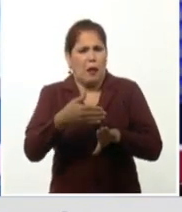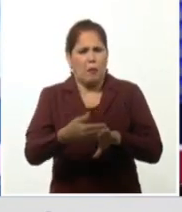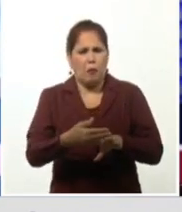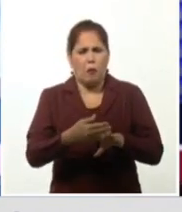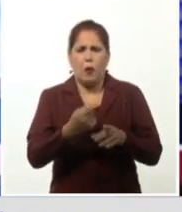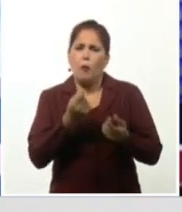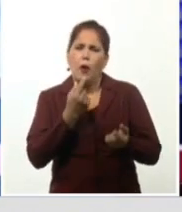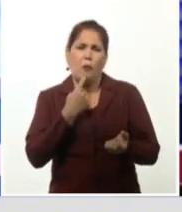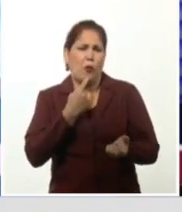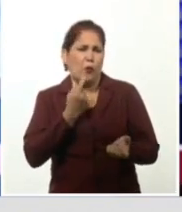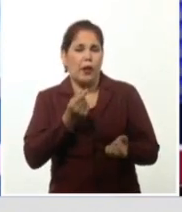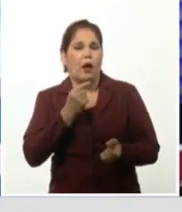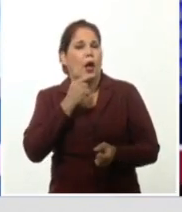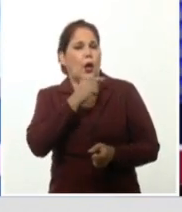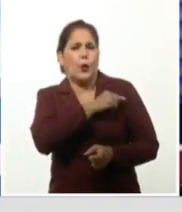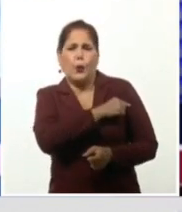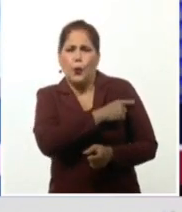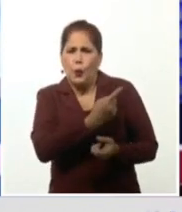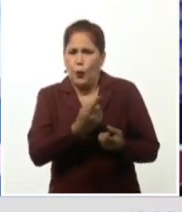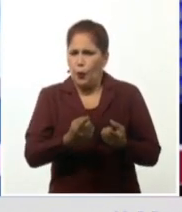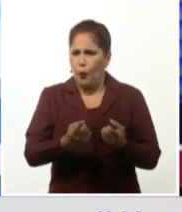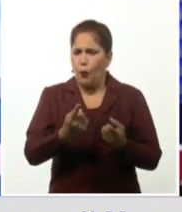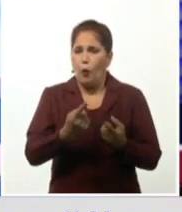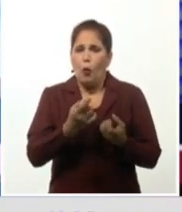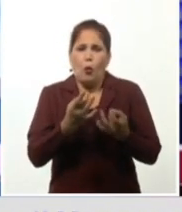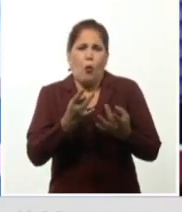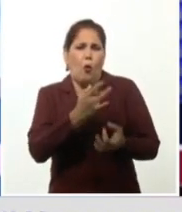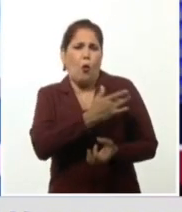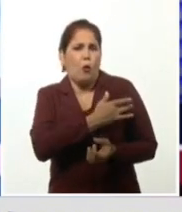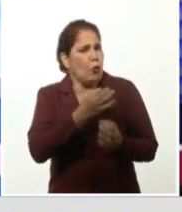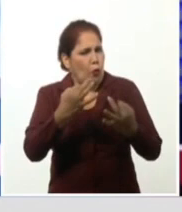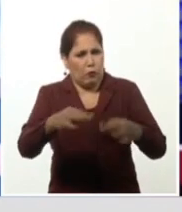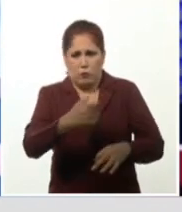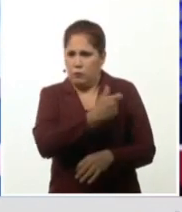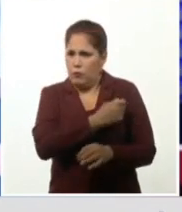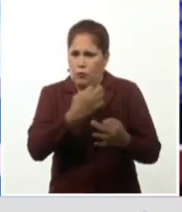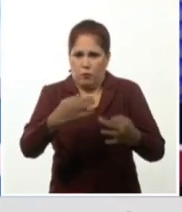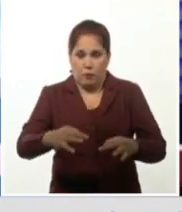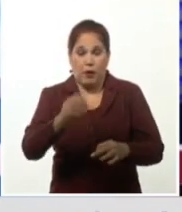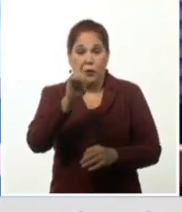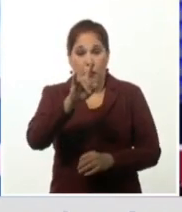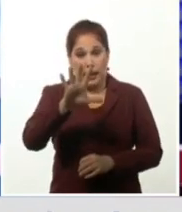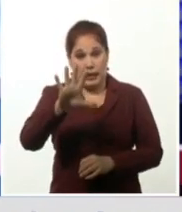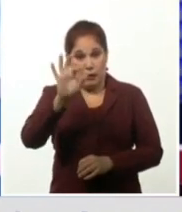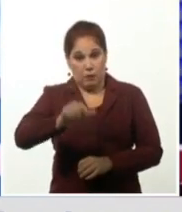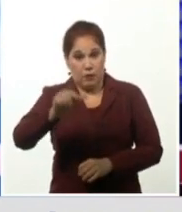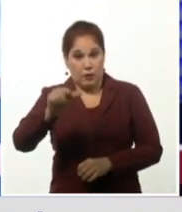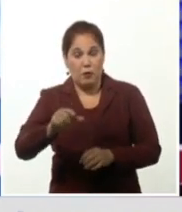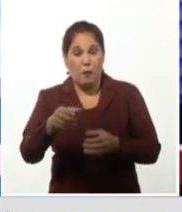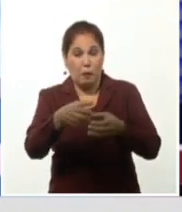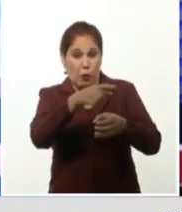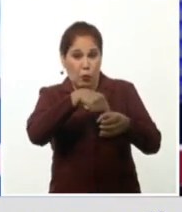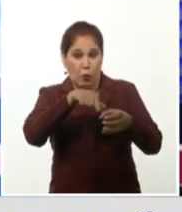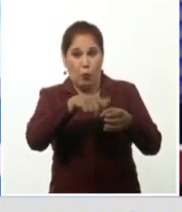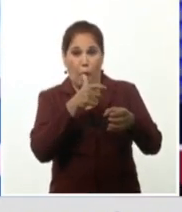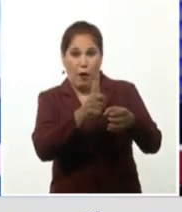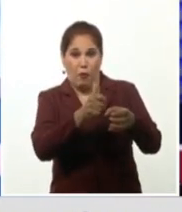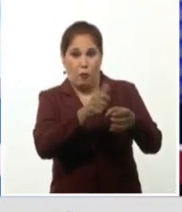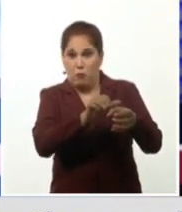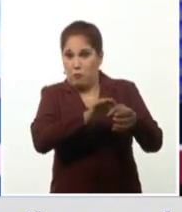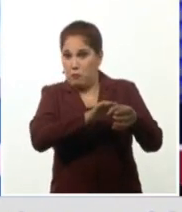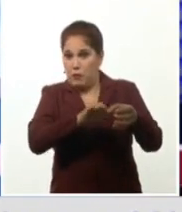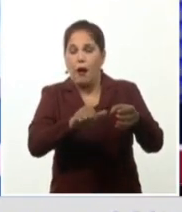son eventos ligeros y en su mayoría en más del 95%, y además son eventos